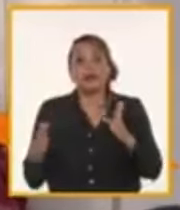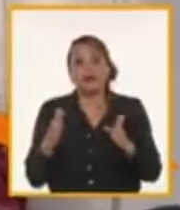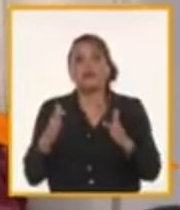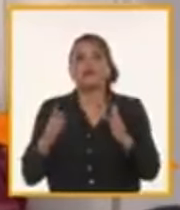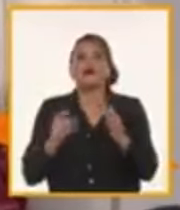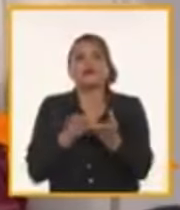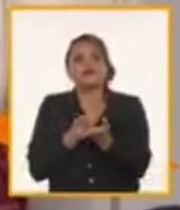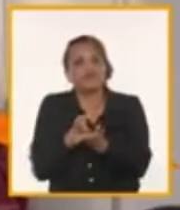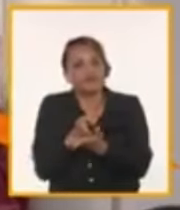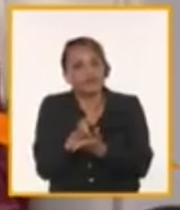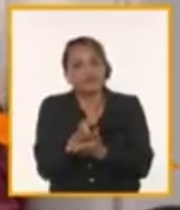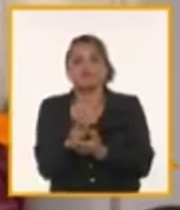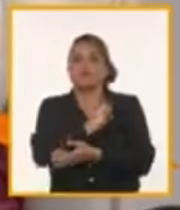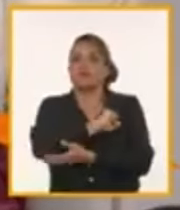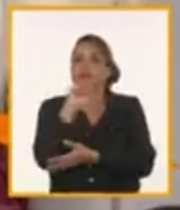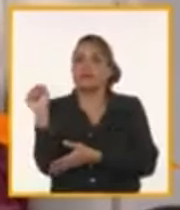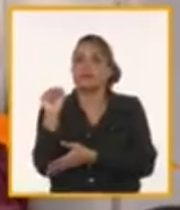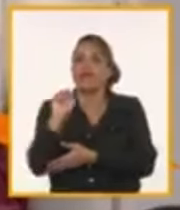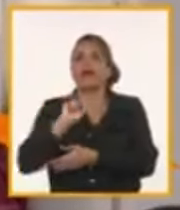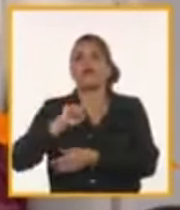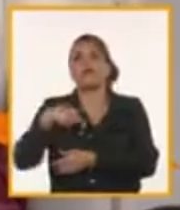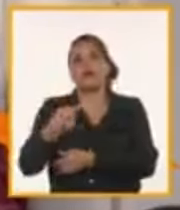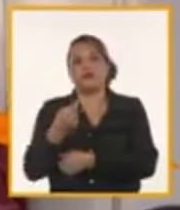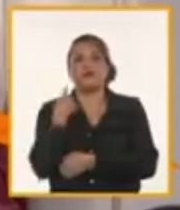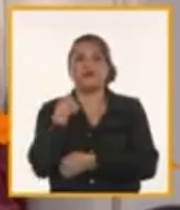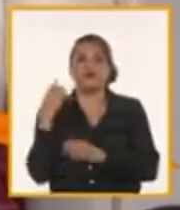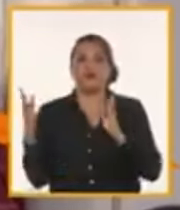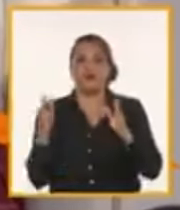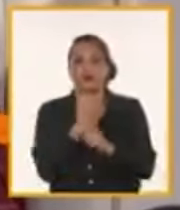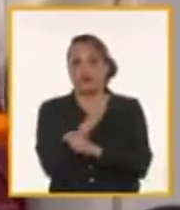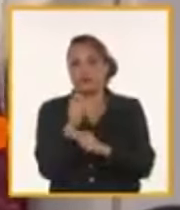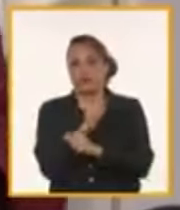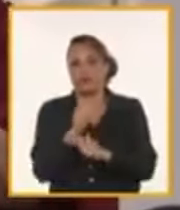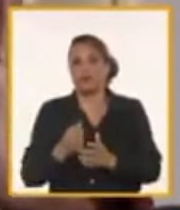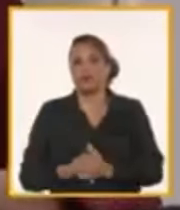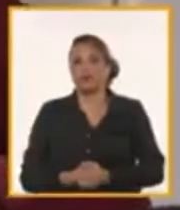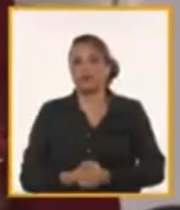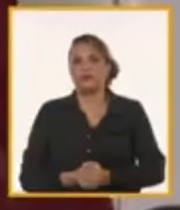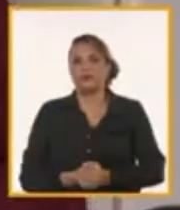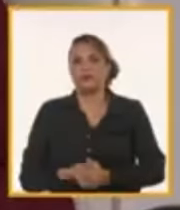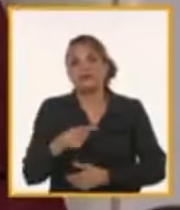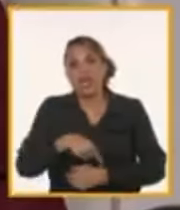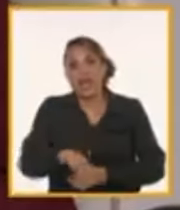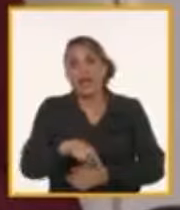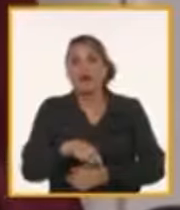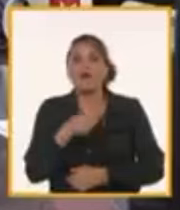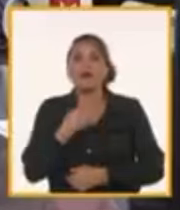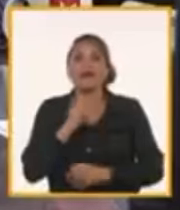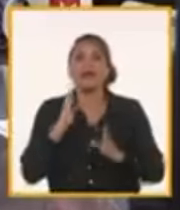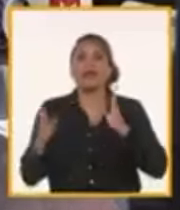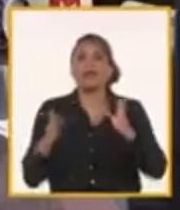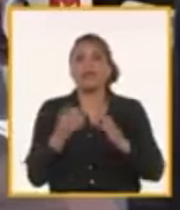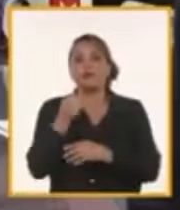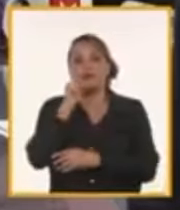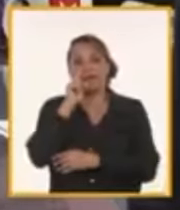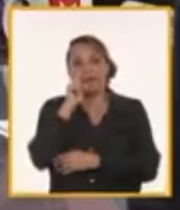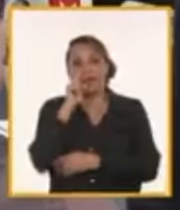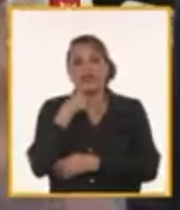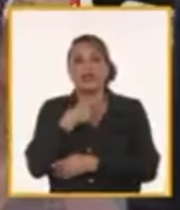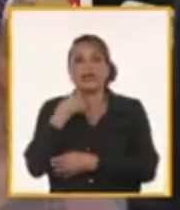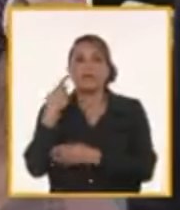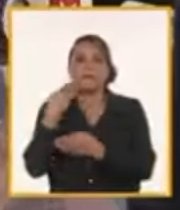transitar con éxito a la educación al siguiente curso est conviviendo exámenes finales de